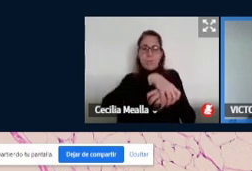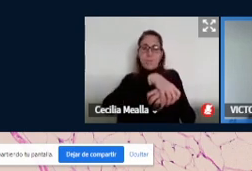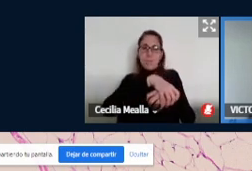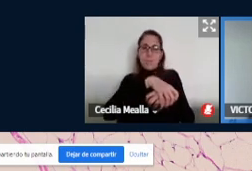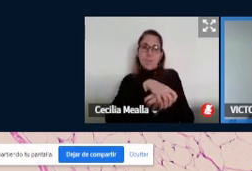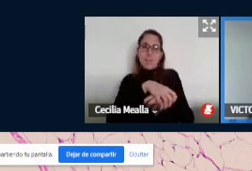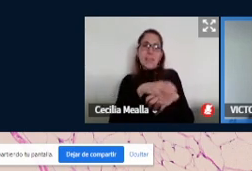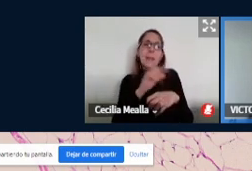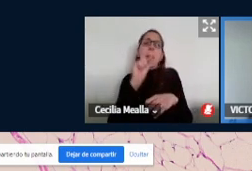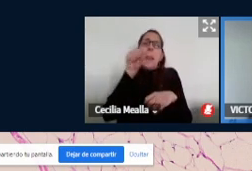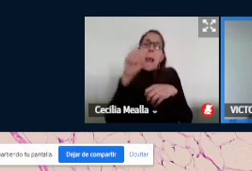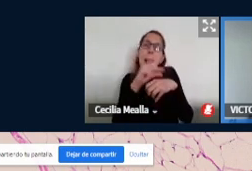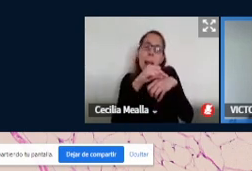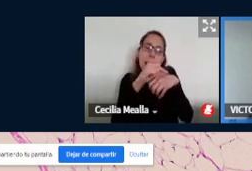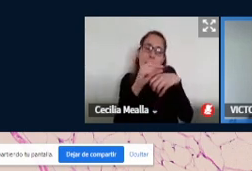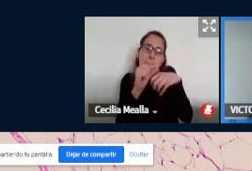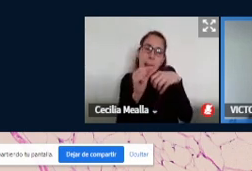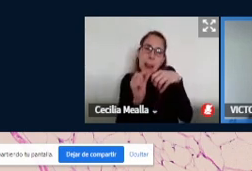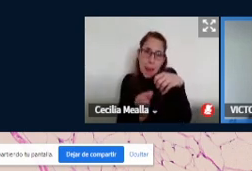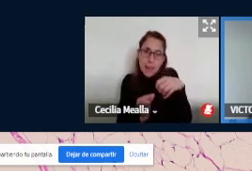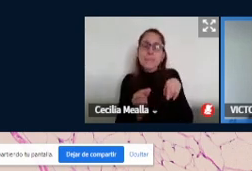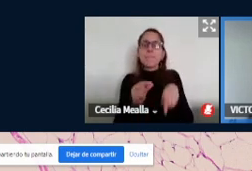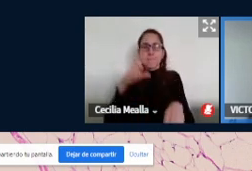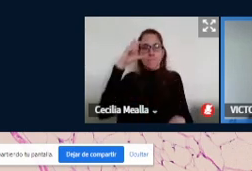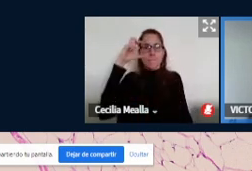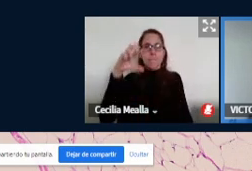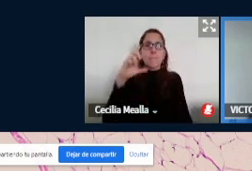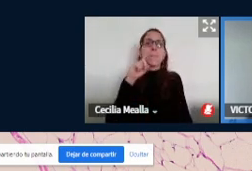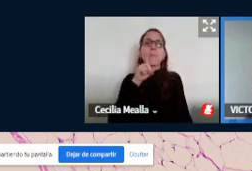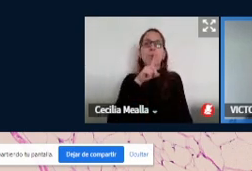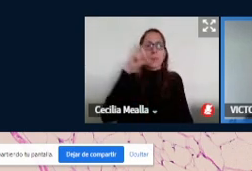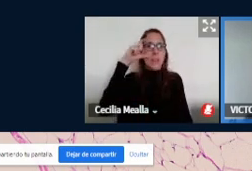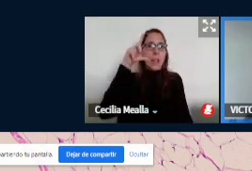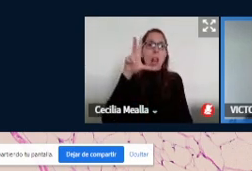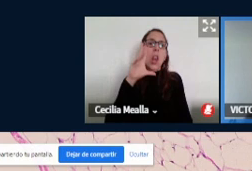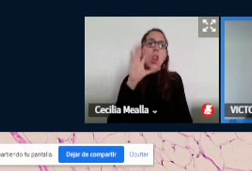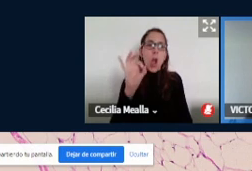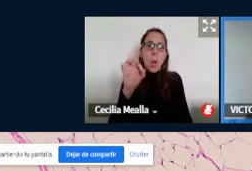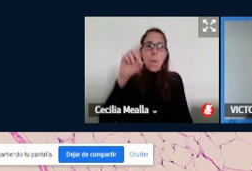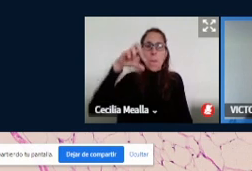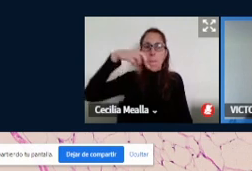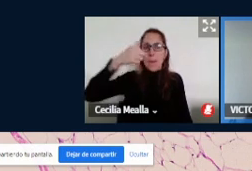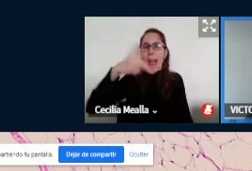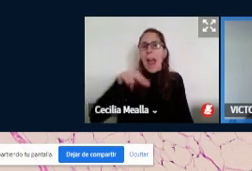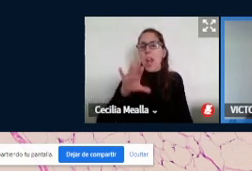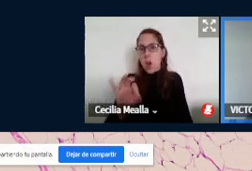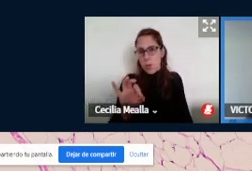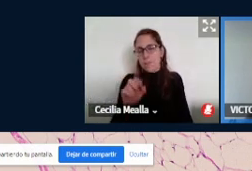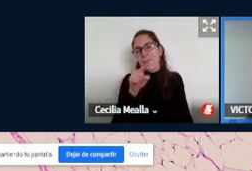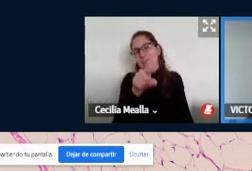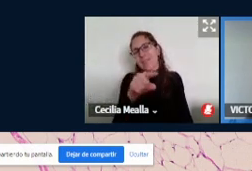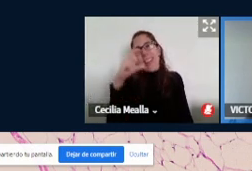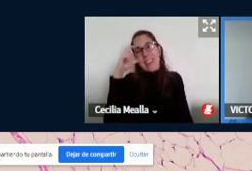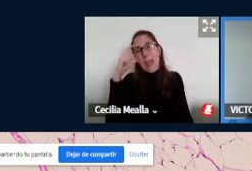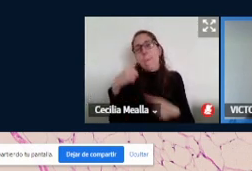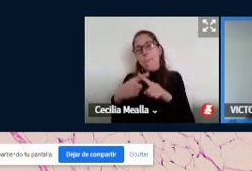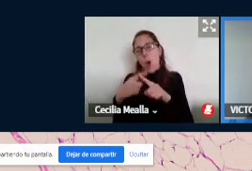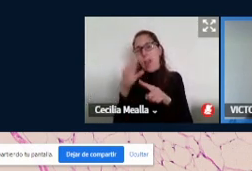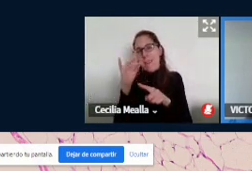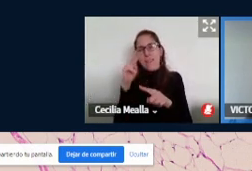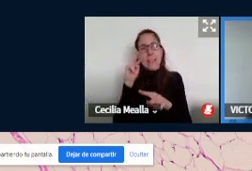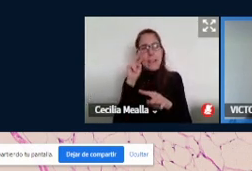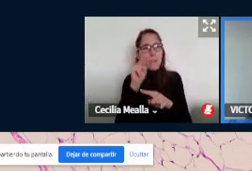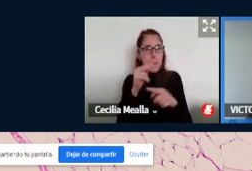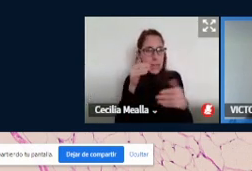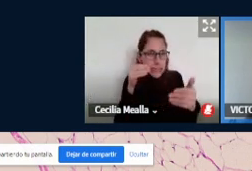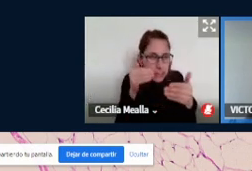esta membranita que es un epitelio plano. Acá se ve un núcleo con mucho amor, ¿no? Estamos en un 10 por,